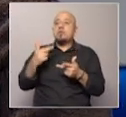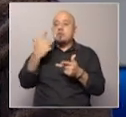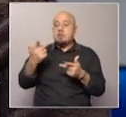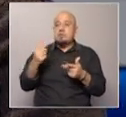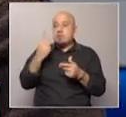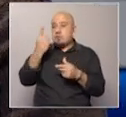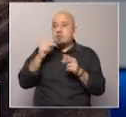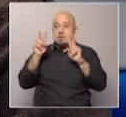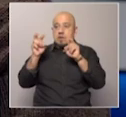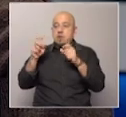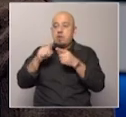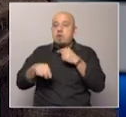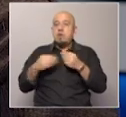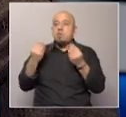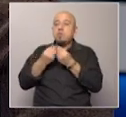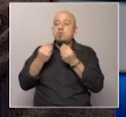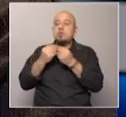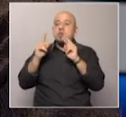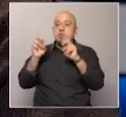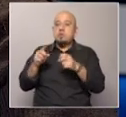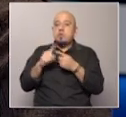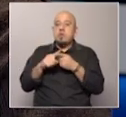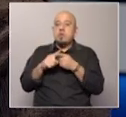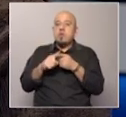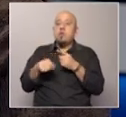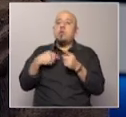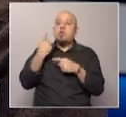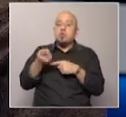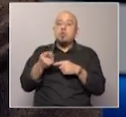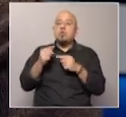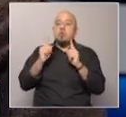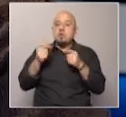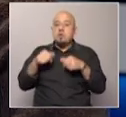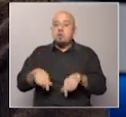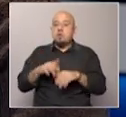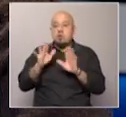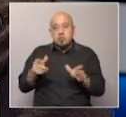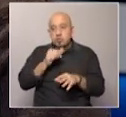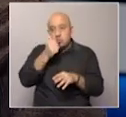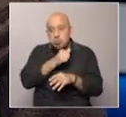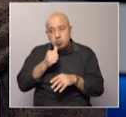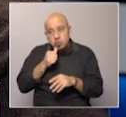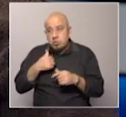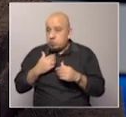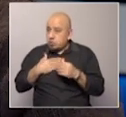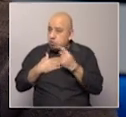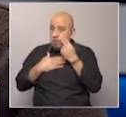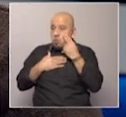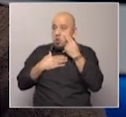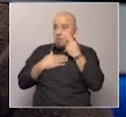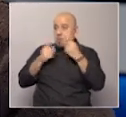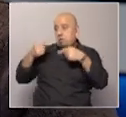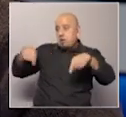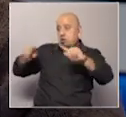queremos englobar muchísimos temas otra cosa que me gusta avisar es que nosotros tenemos la solución a los problemas de la ciudad que hay una enorme